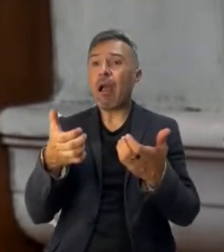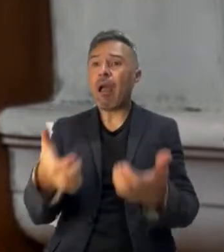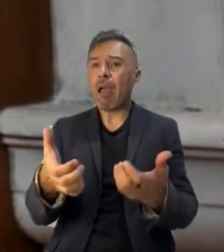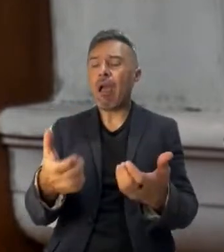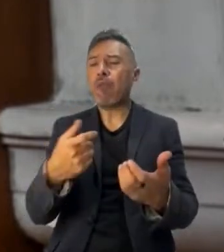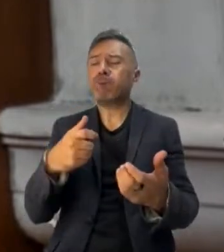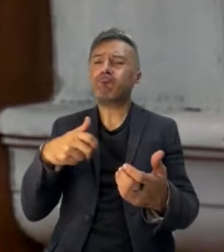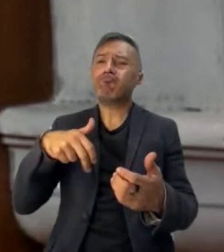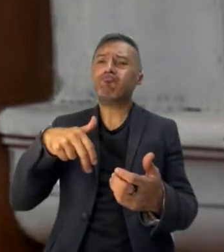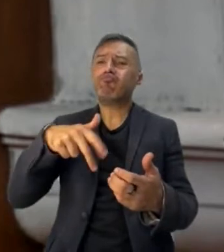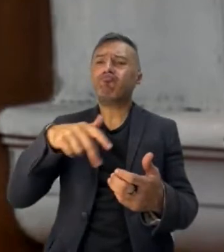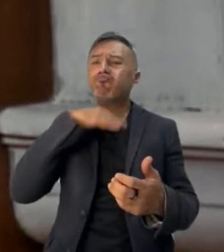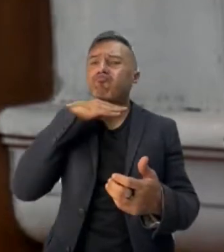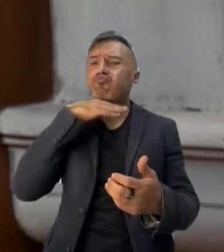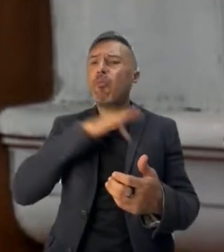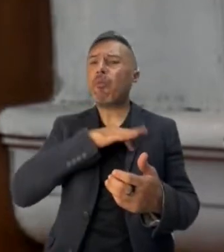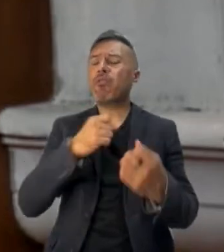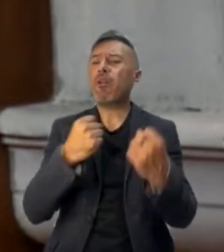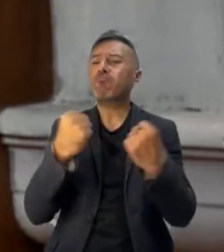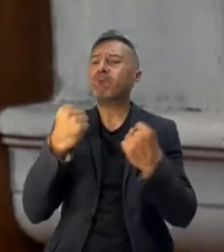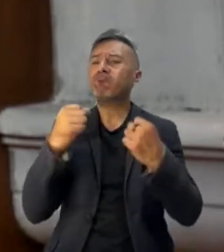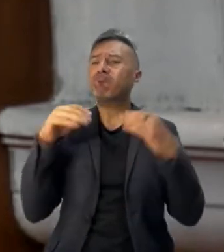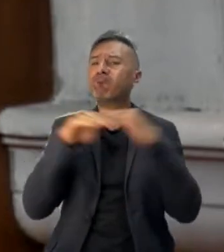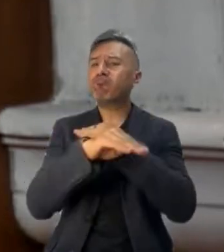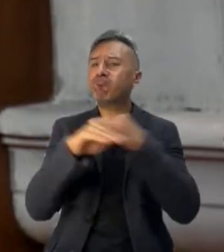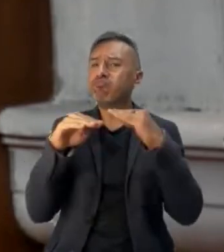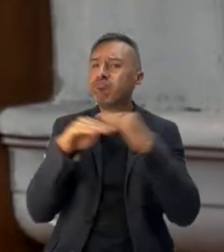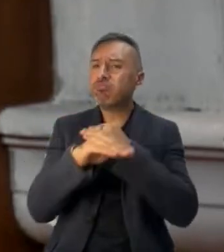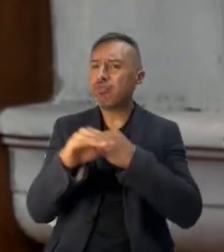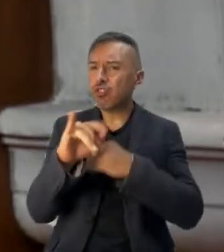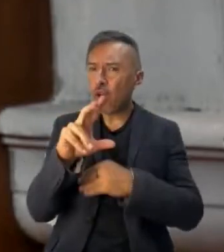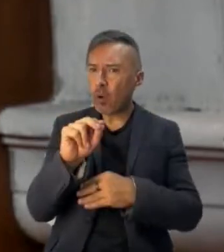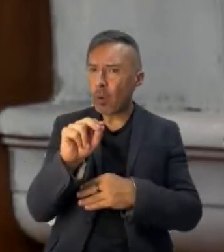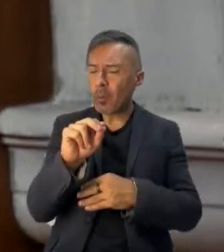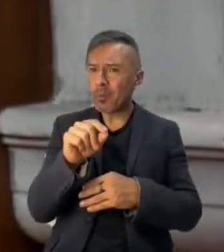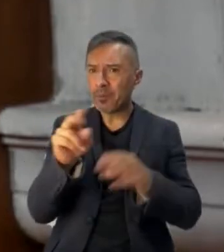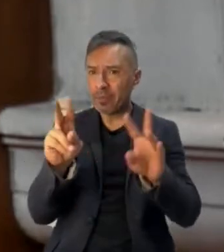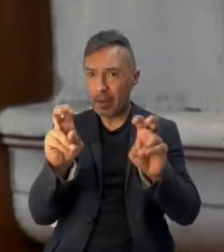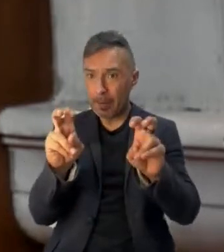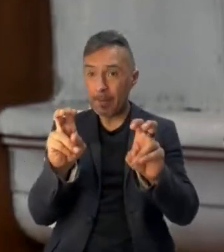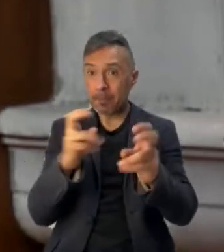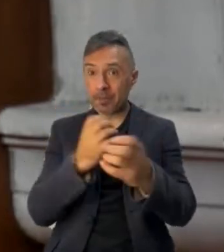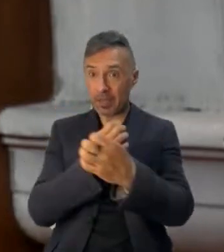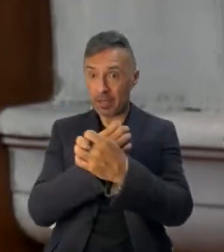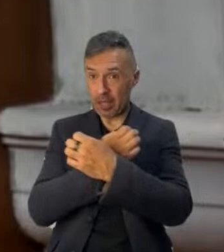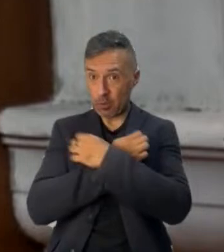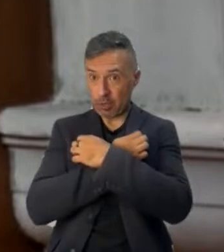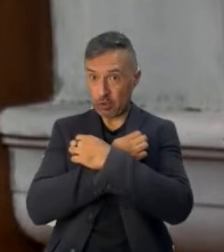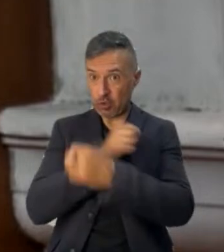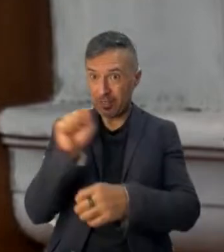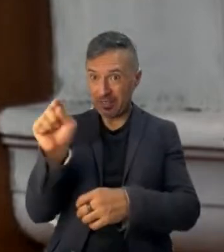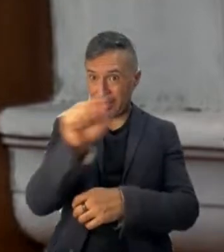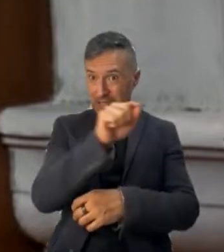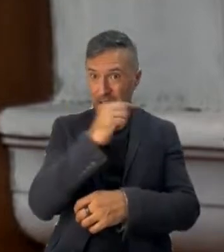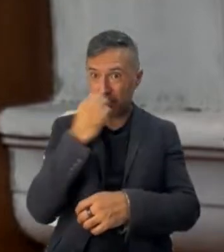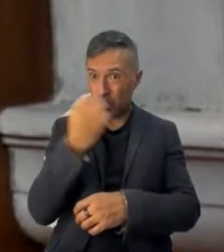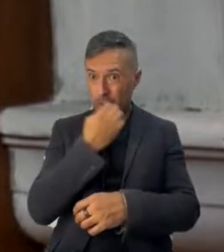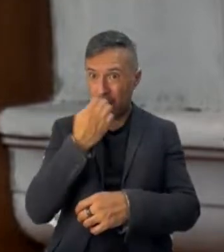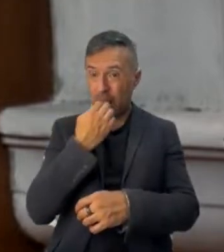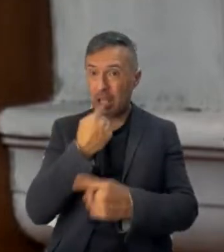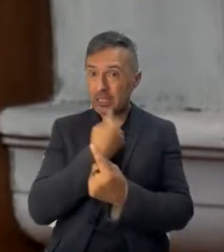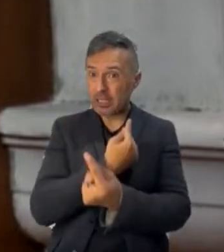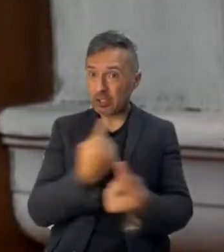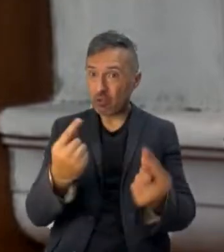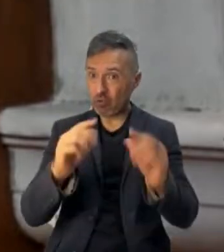que reciben las niñas y los niños les ayuda a ser mejores ciudadanos y